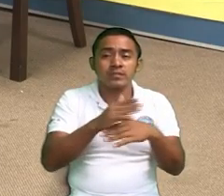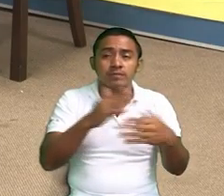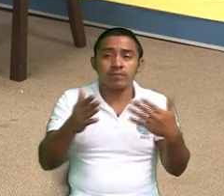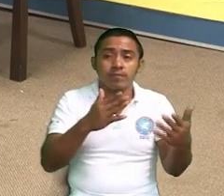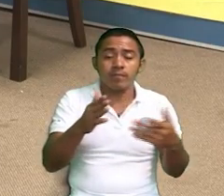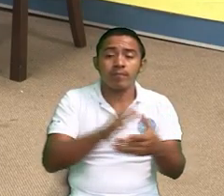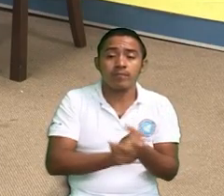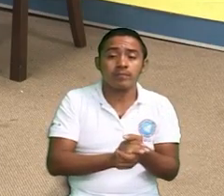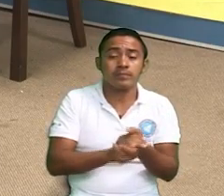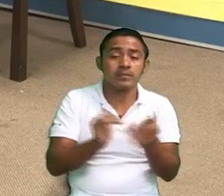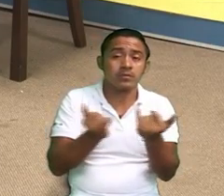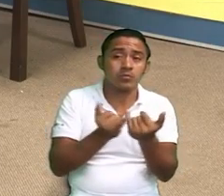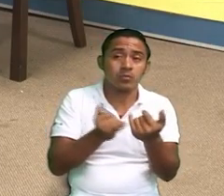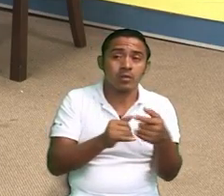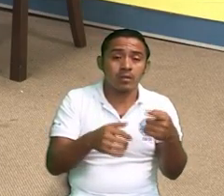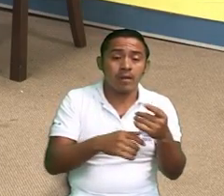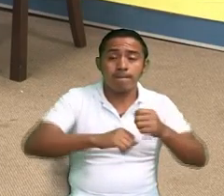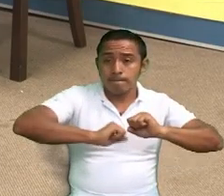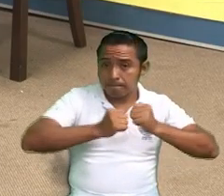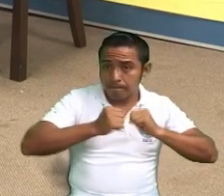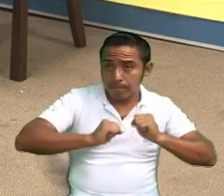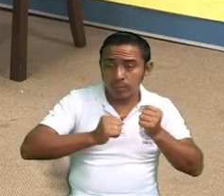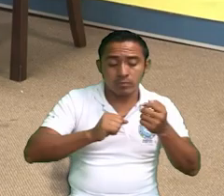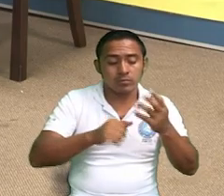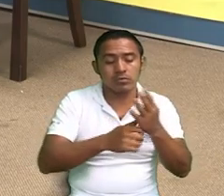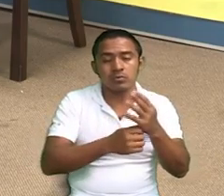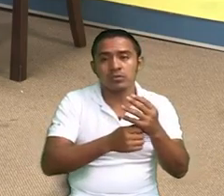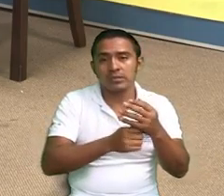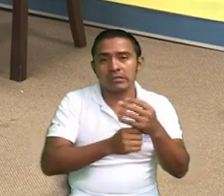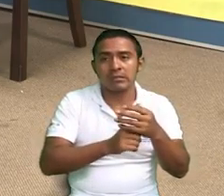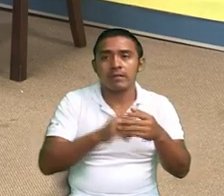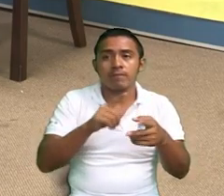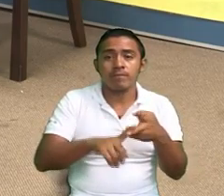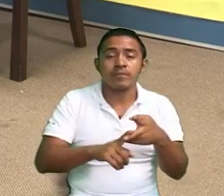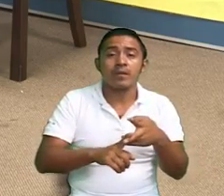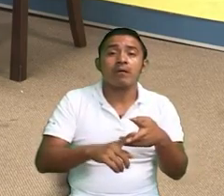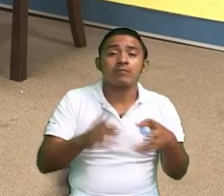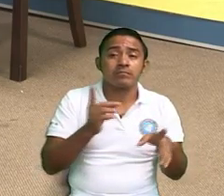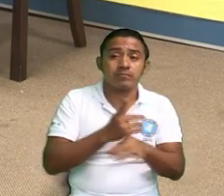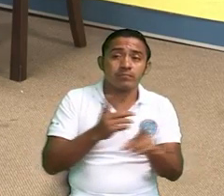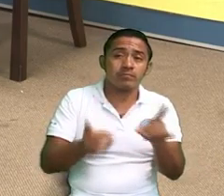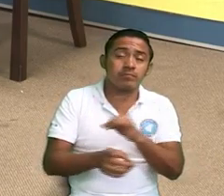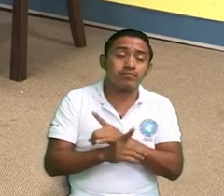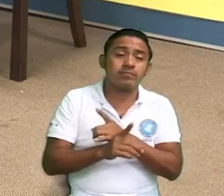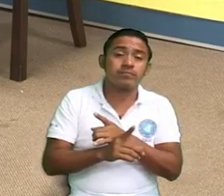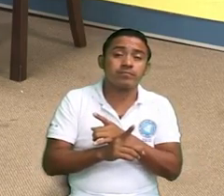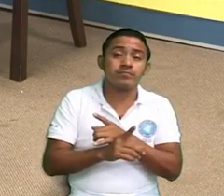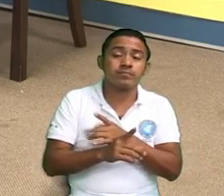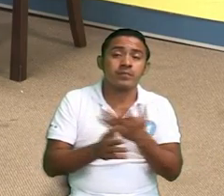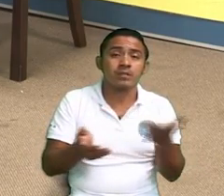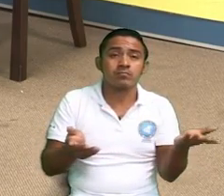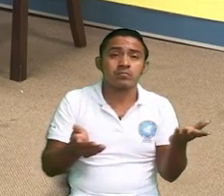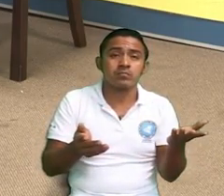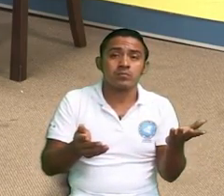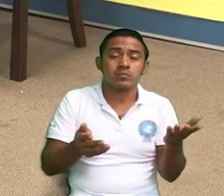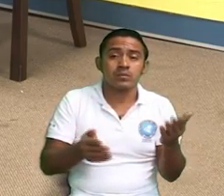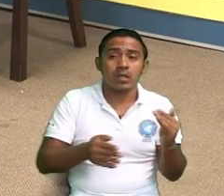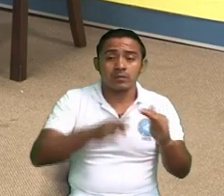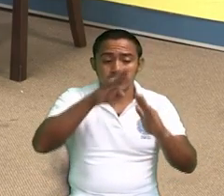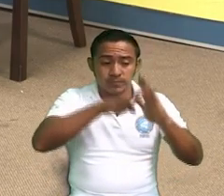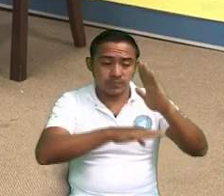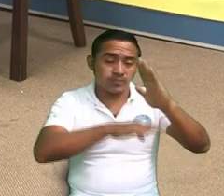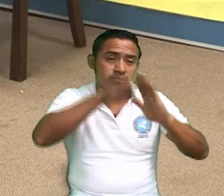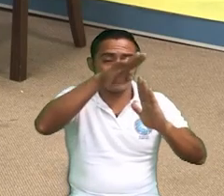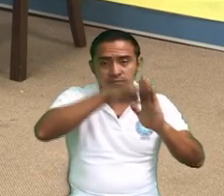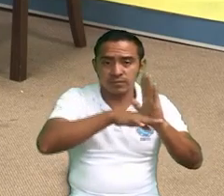alimentos como la carne, el pollo, que son alimentos sensibles a la temperatura, tienen cuando los niveles de temperatura no